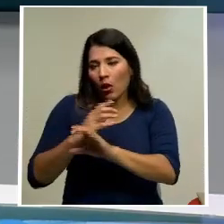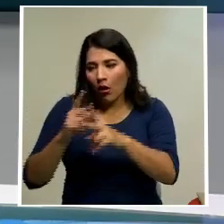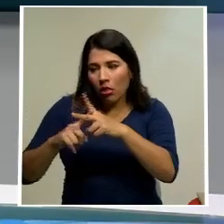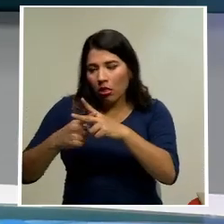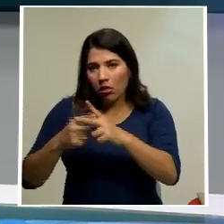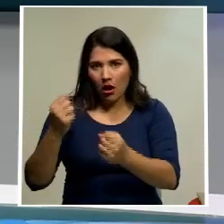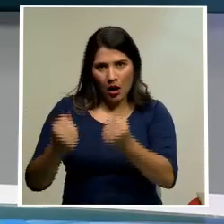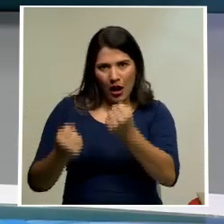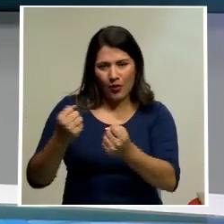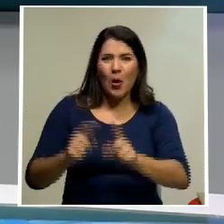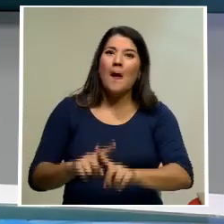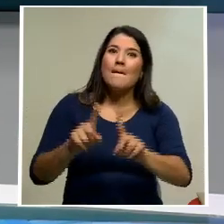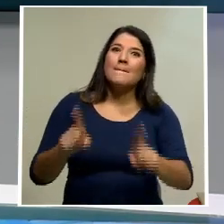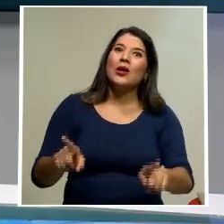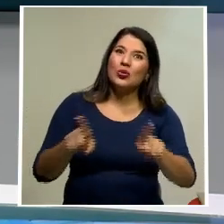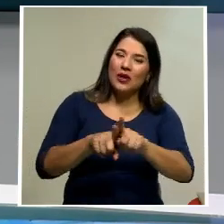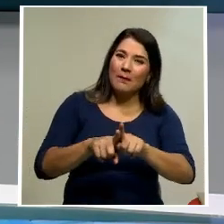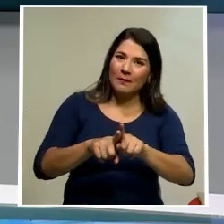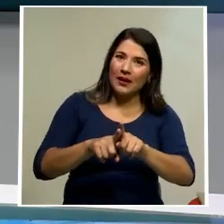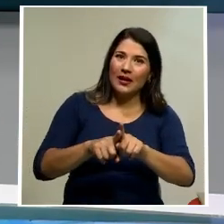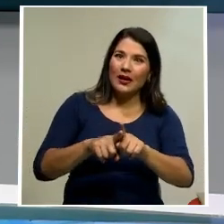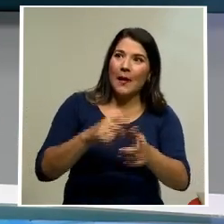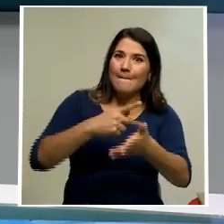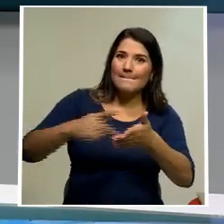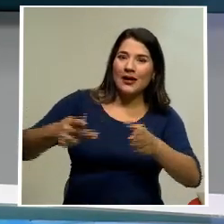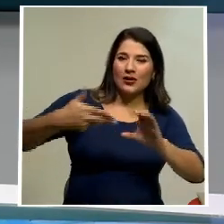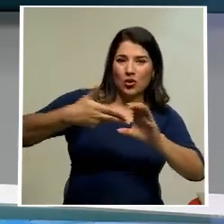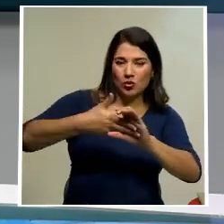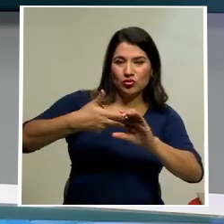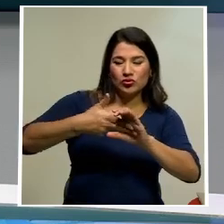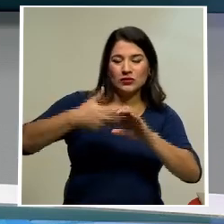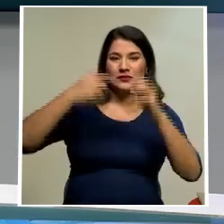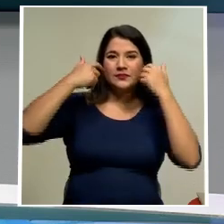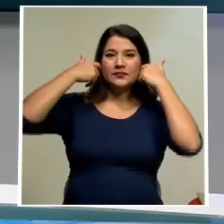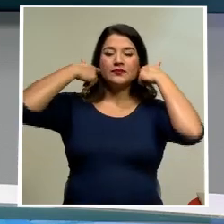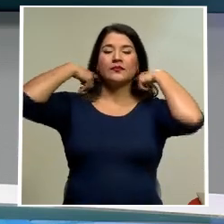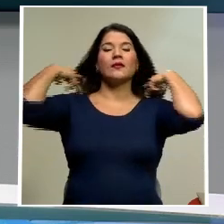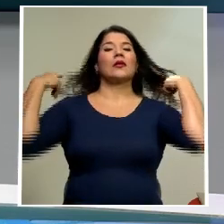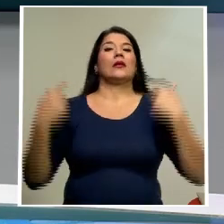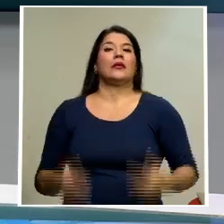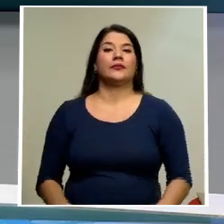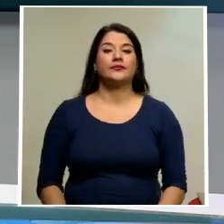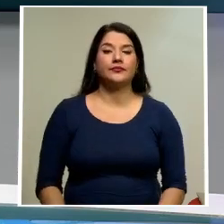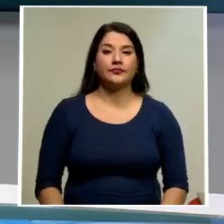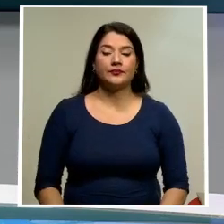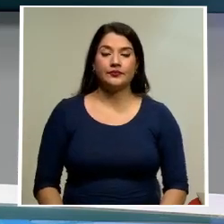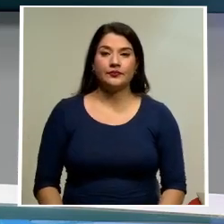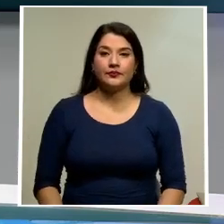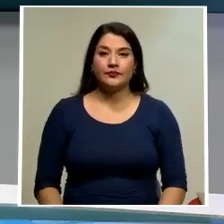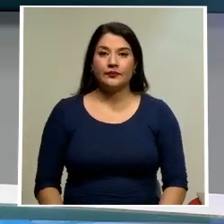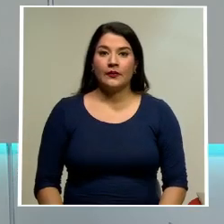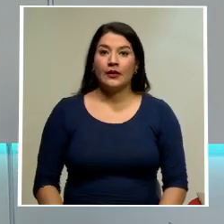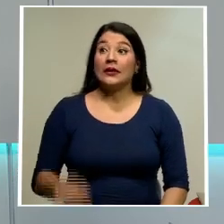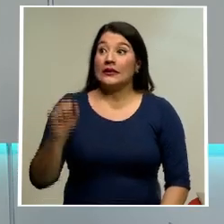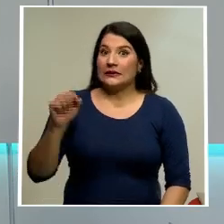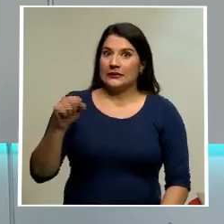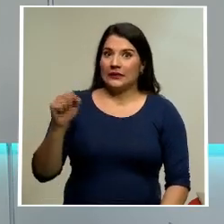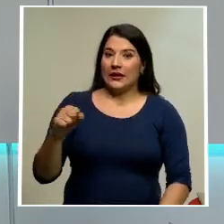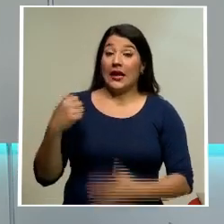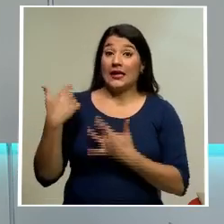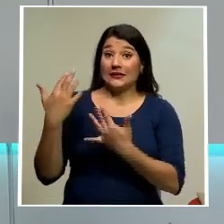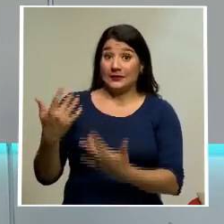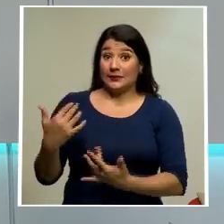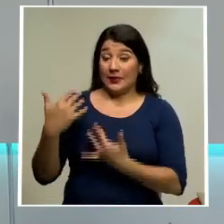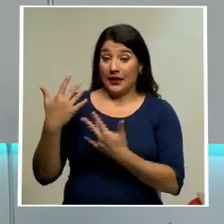ejemplo que usted nos da sobre la cantidad de más de dinero que usted ha tenido que invertir en llenar el tanque de su vehículo. Así es, Aisel. Esperemos